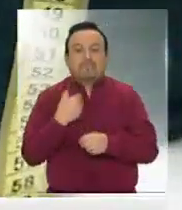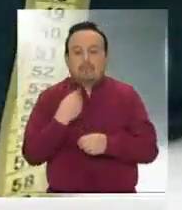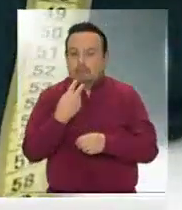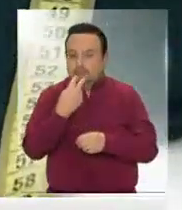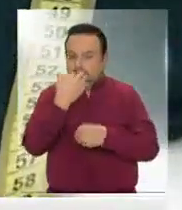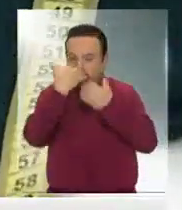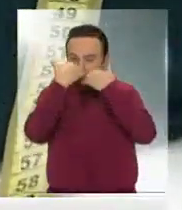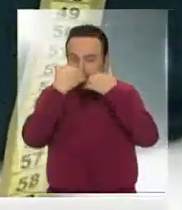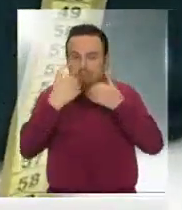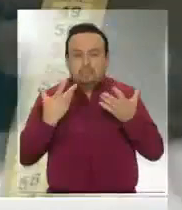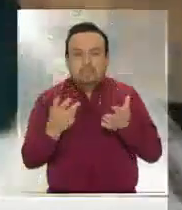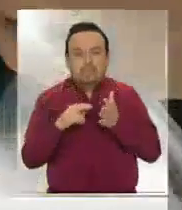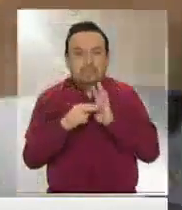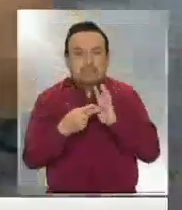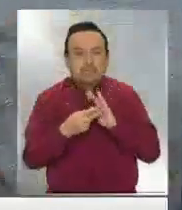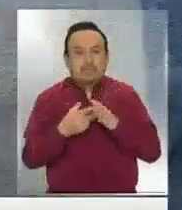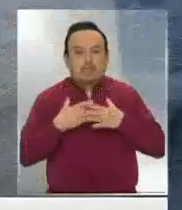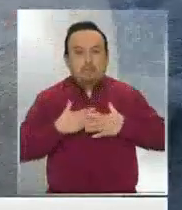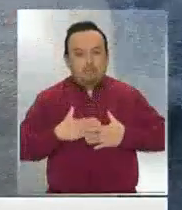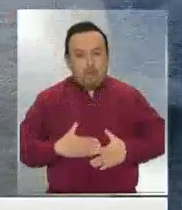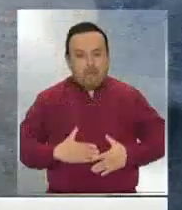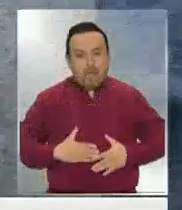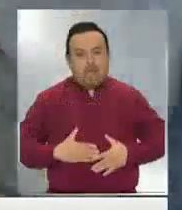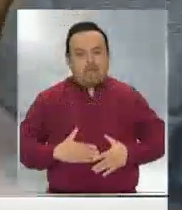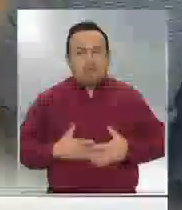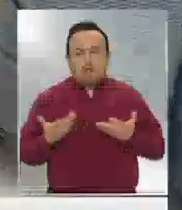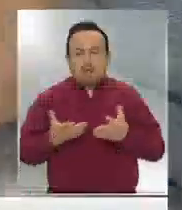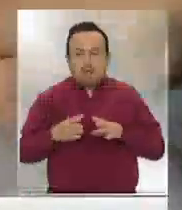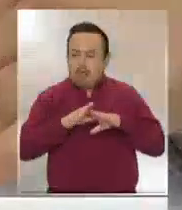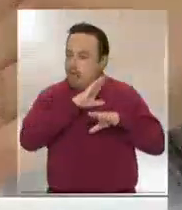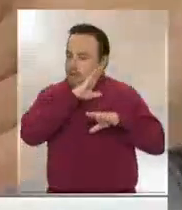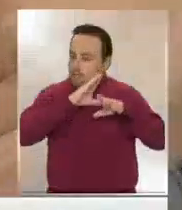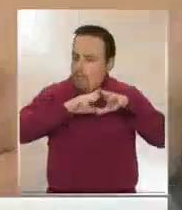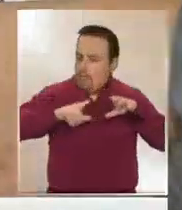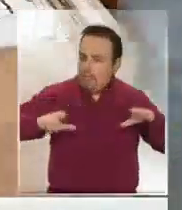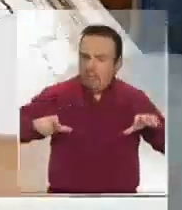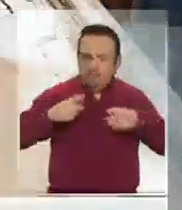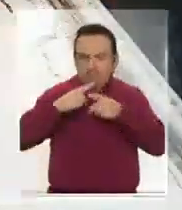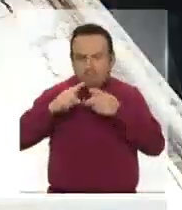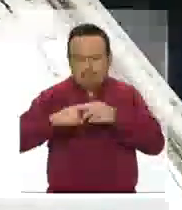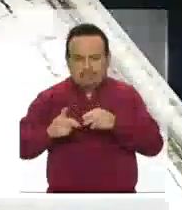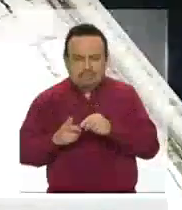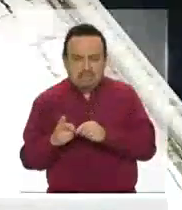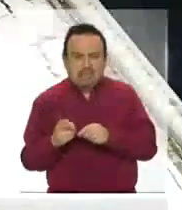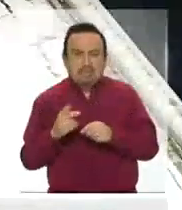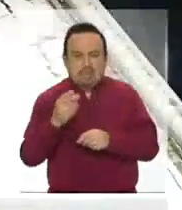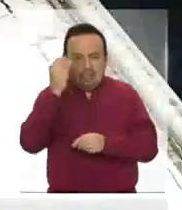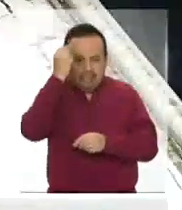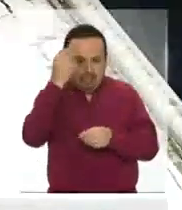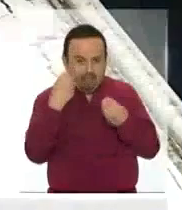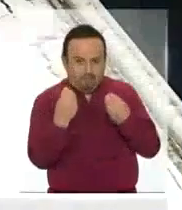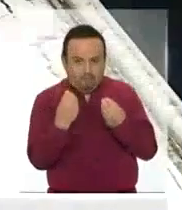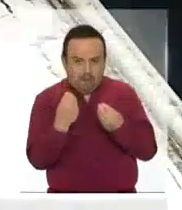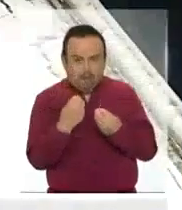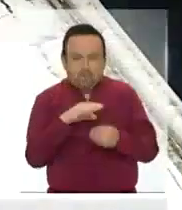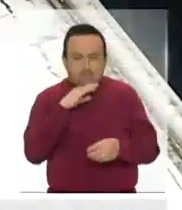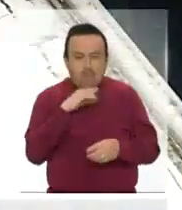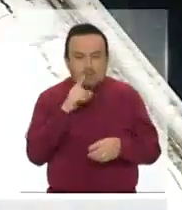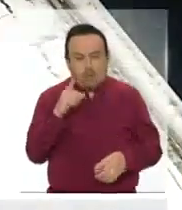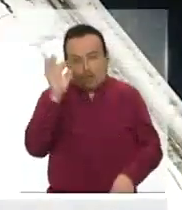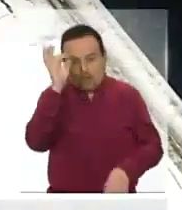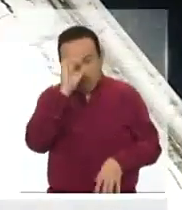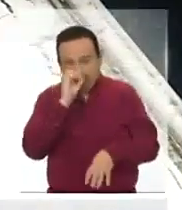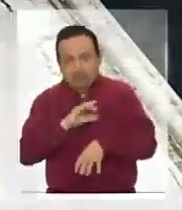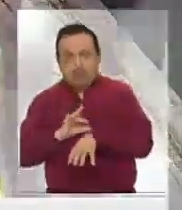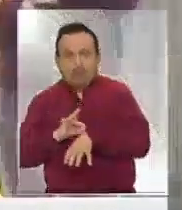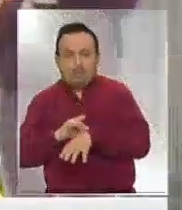respiratoria, la parte de abajo de una polera, la funda de una almohada, otras prendas que también sirven para el mismo fin, según los médicos,